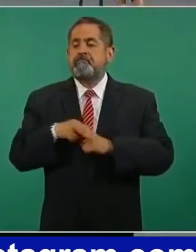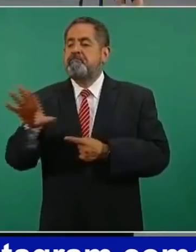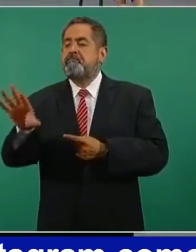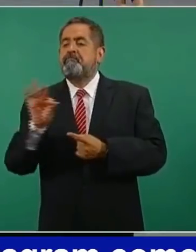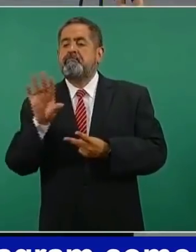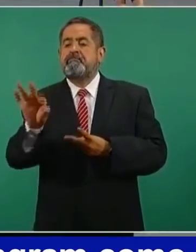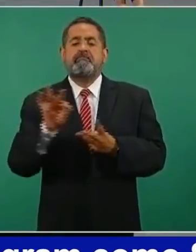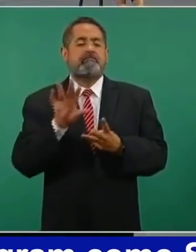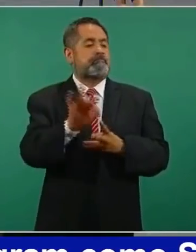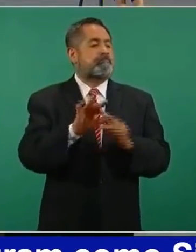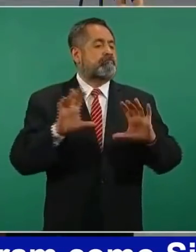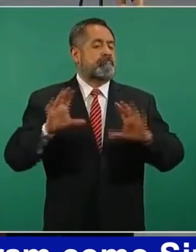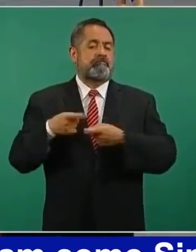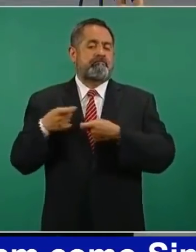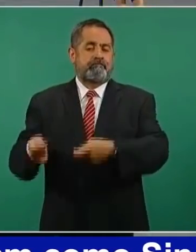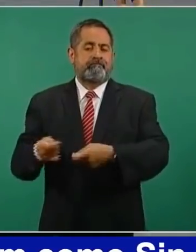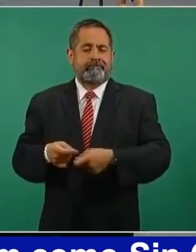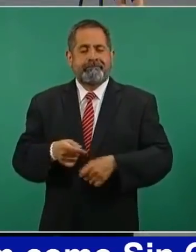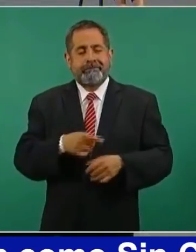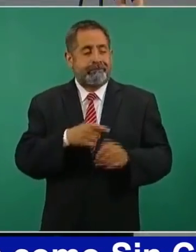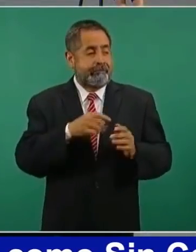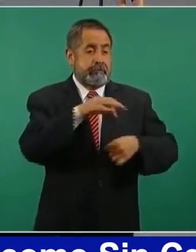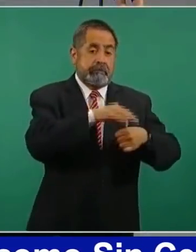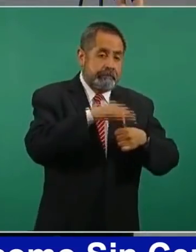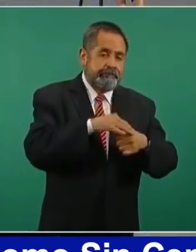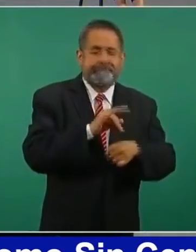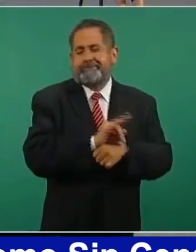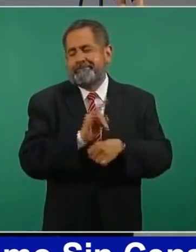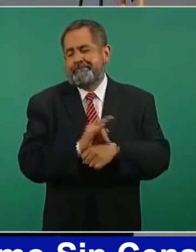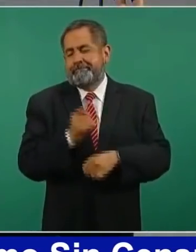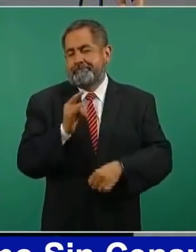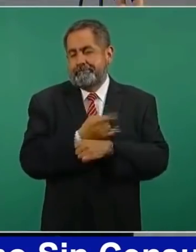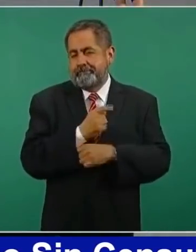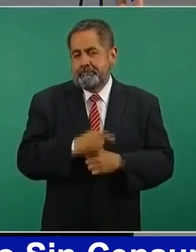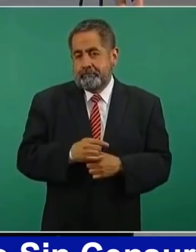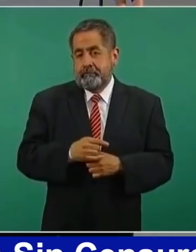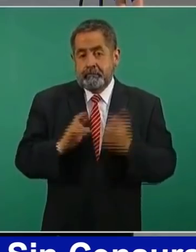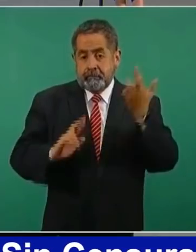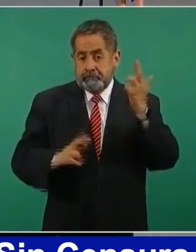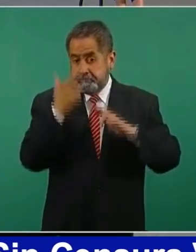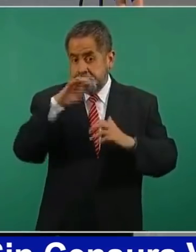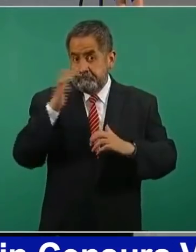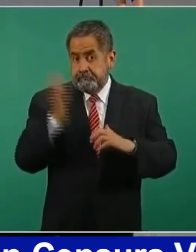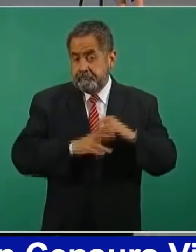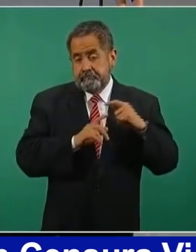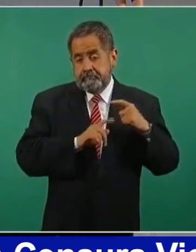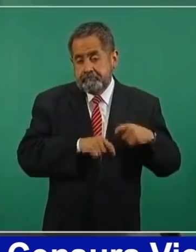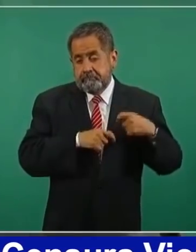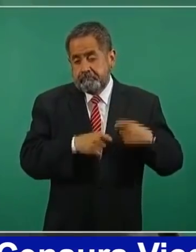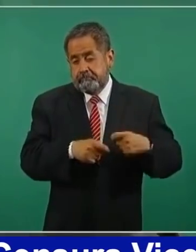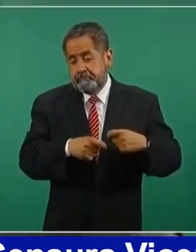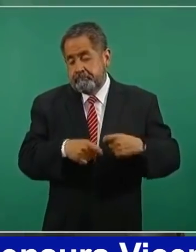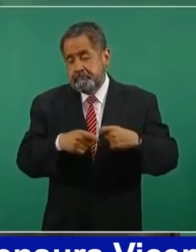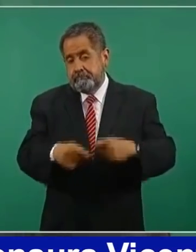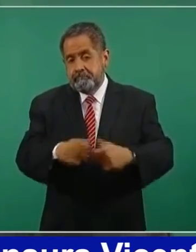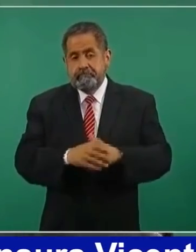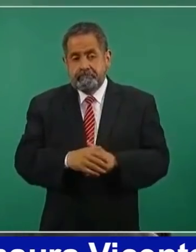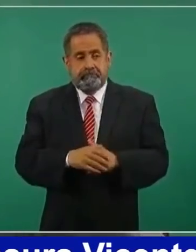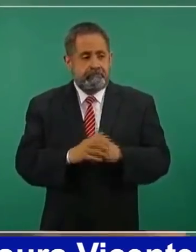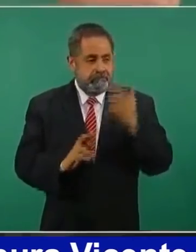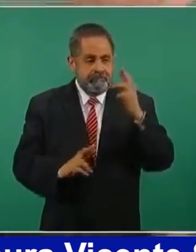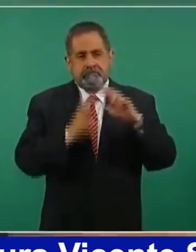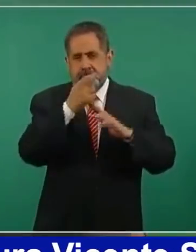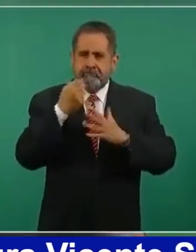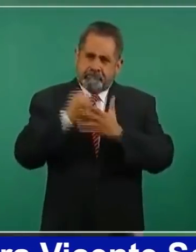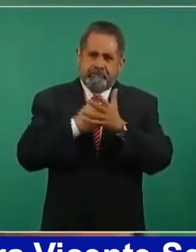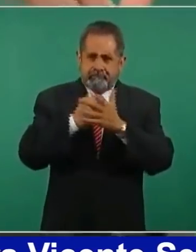Entonces, toda esa simulación se trasladó después de la revolución. No pudo la revolución, a pesar de que fue un movimiento